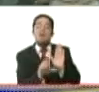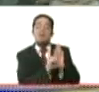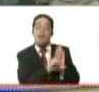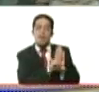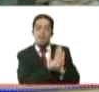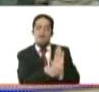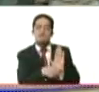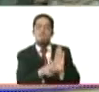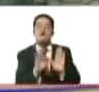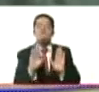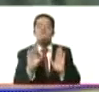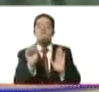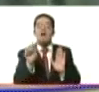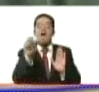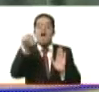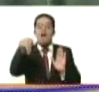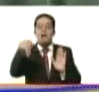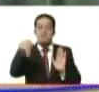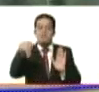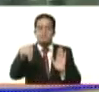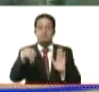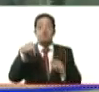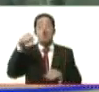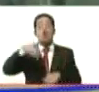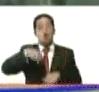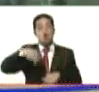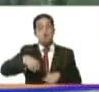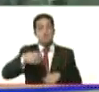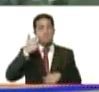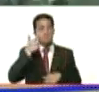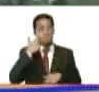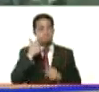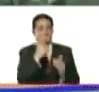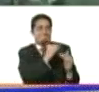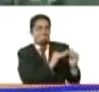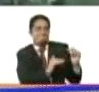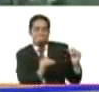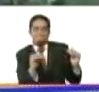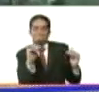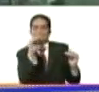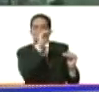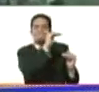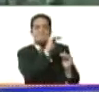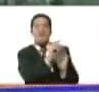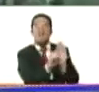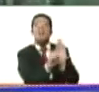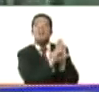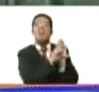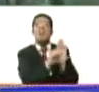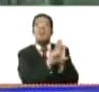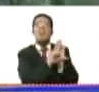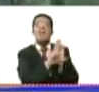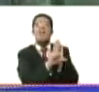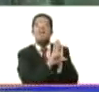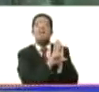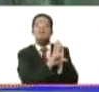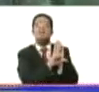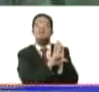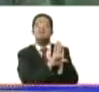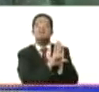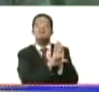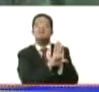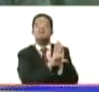Armada Nacional. Hoy le estamos dando el rango más alto que pueda tener una ley. Solo una